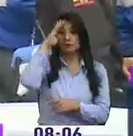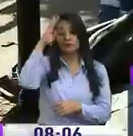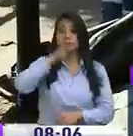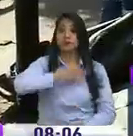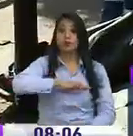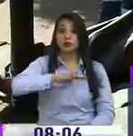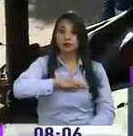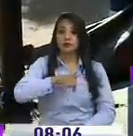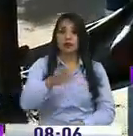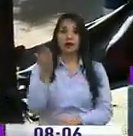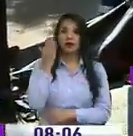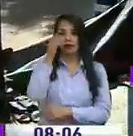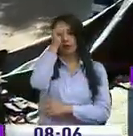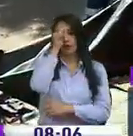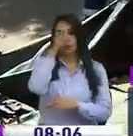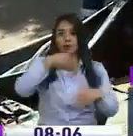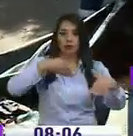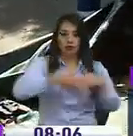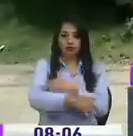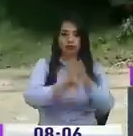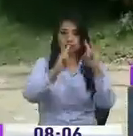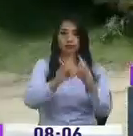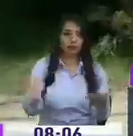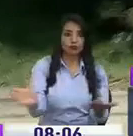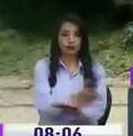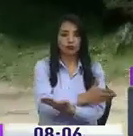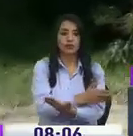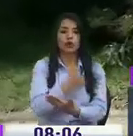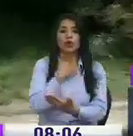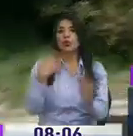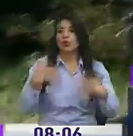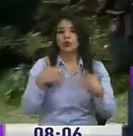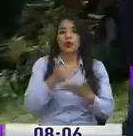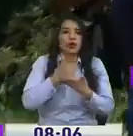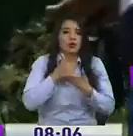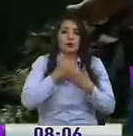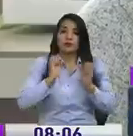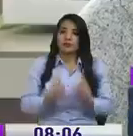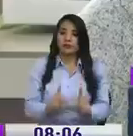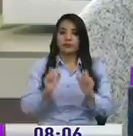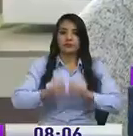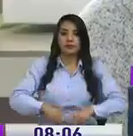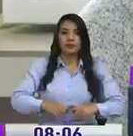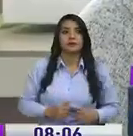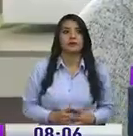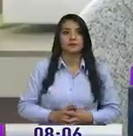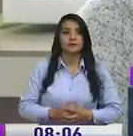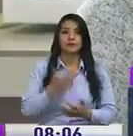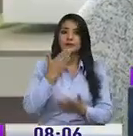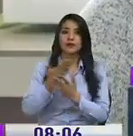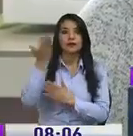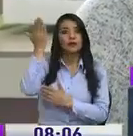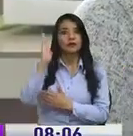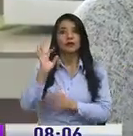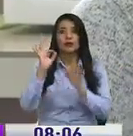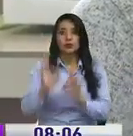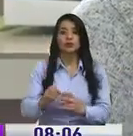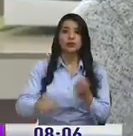este domingo el municipio de Quito, para él le resultó una oportunidad. Gracias a Dios llegó este apoyo y